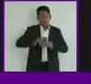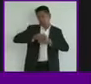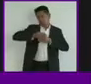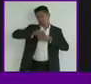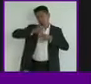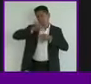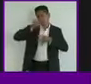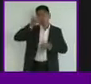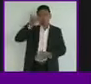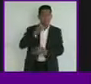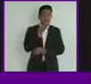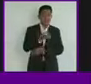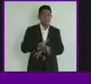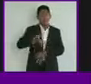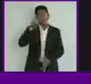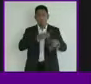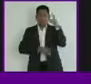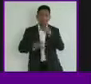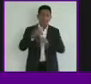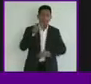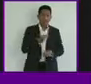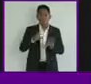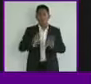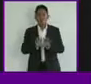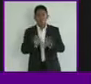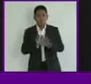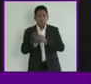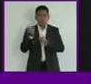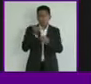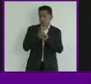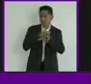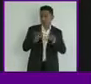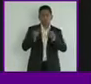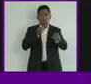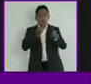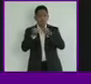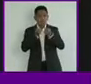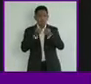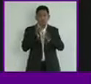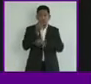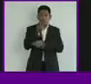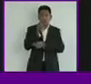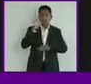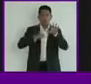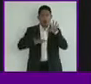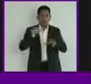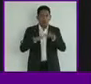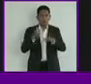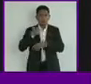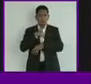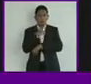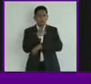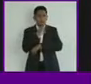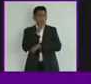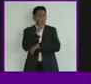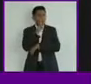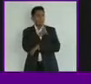la verdad, ¿no? El control sobre la información que no existe, ¿no? Que la realidad puede distorsionar, incluso generar estereotipos, como ya